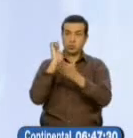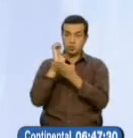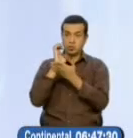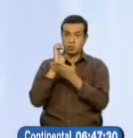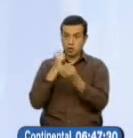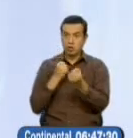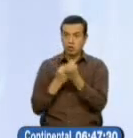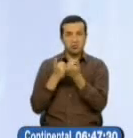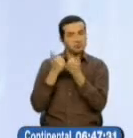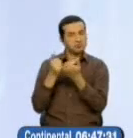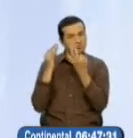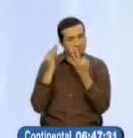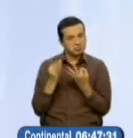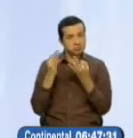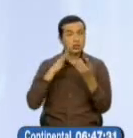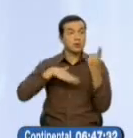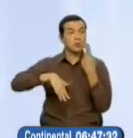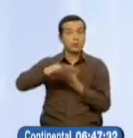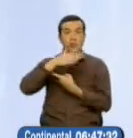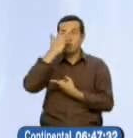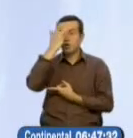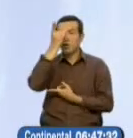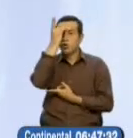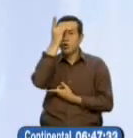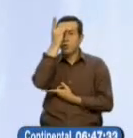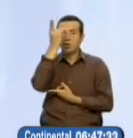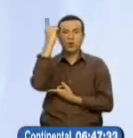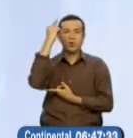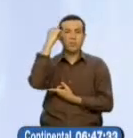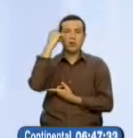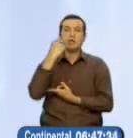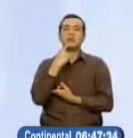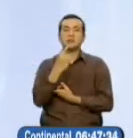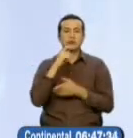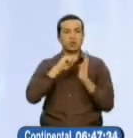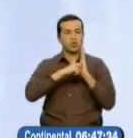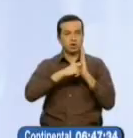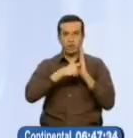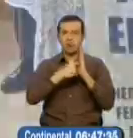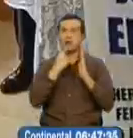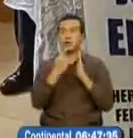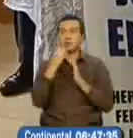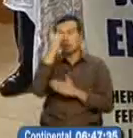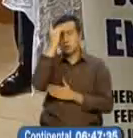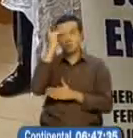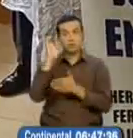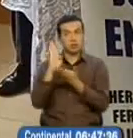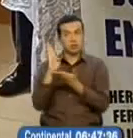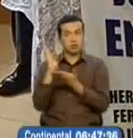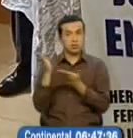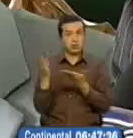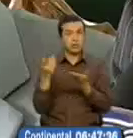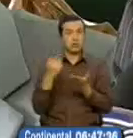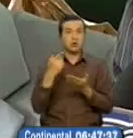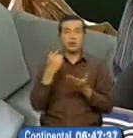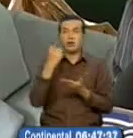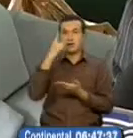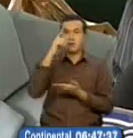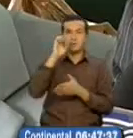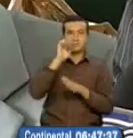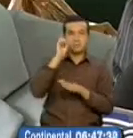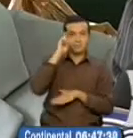de Seguridad Social en la coyuntura por la deuda del Estado que fue ratificada por Contraloría. Ellos son representantes de